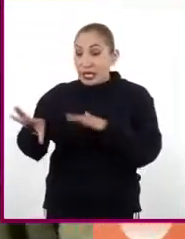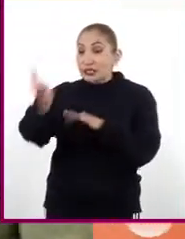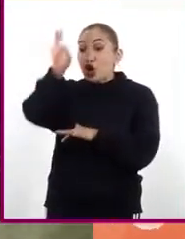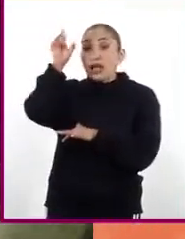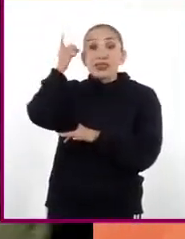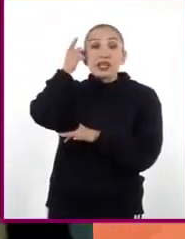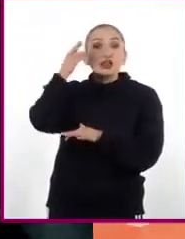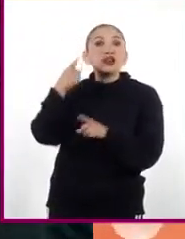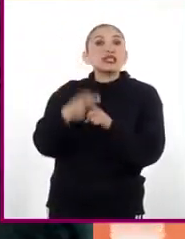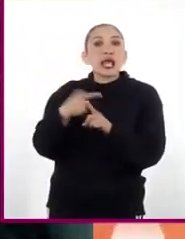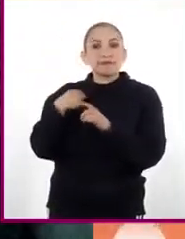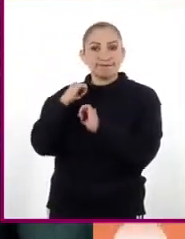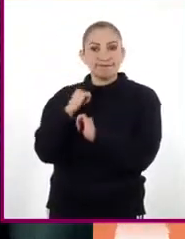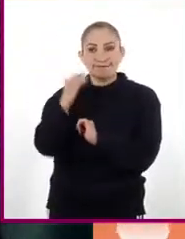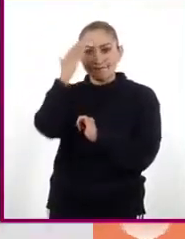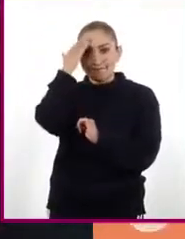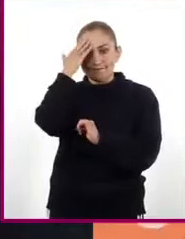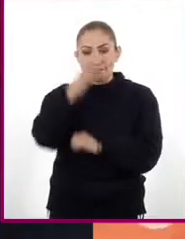director de la obra.